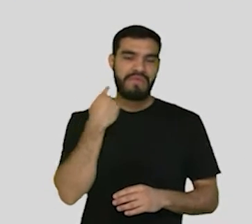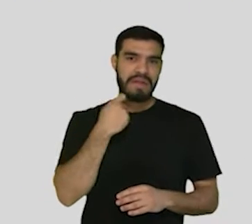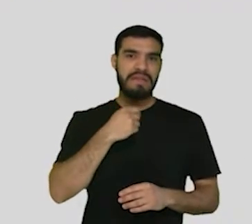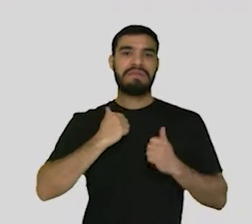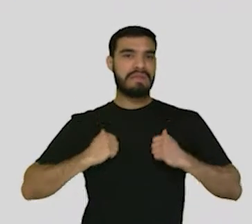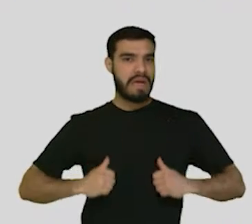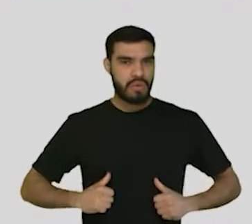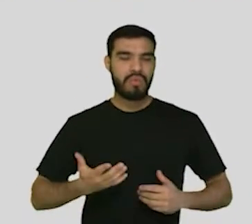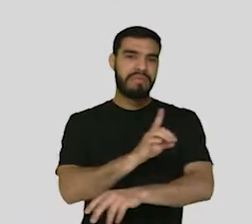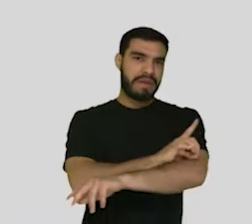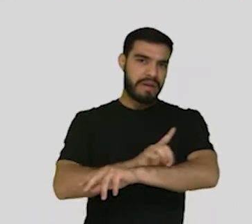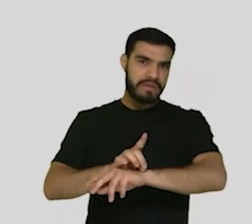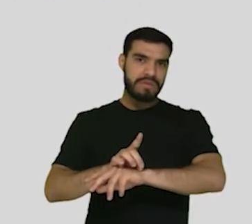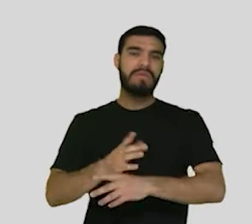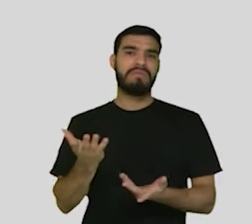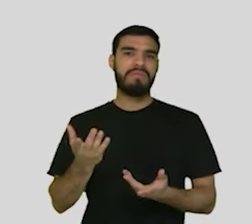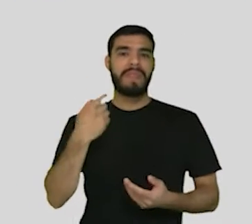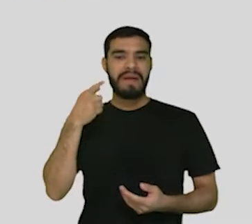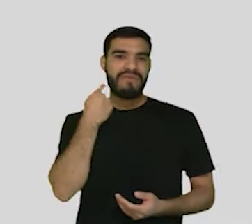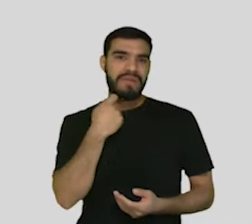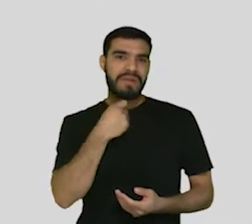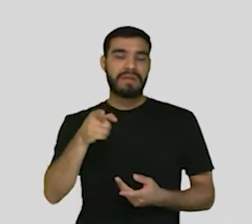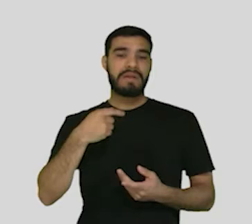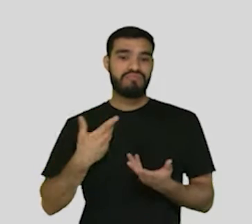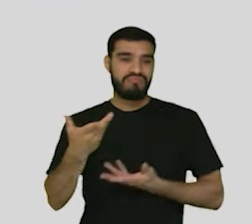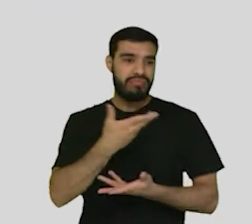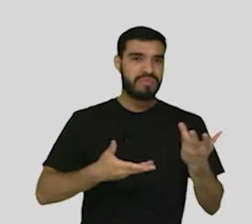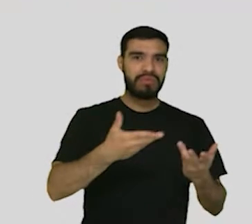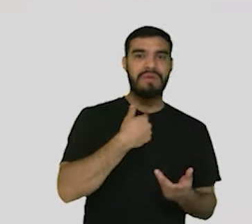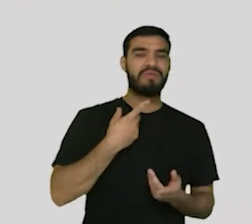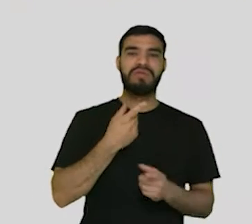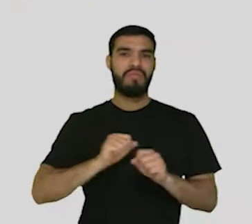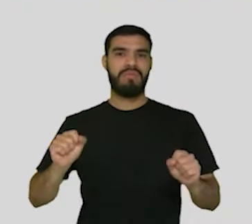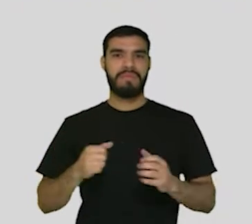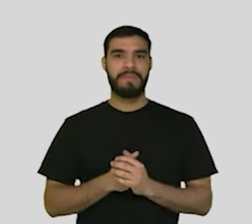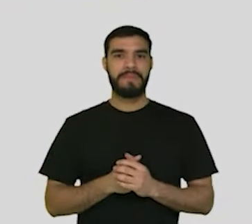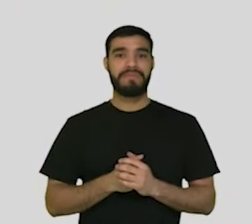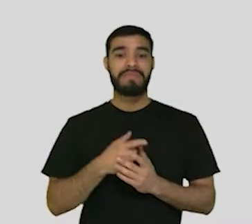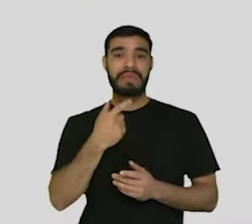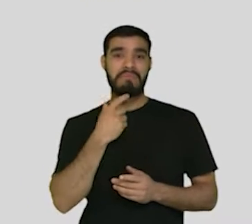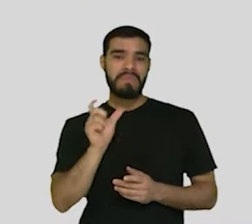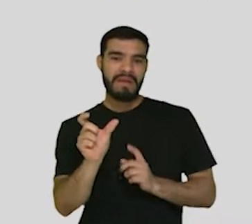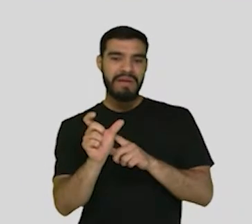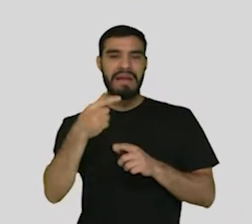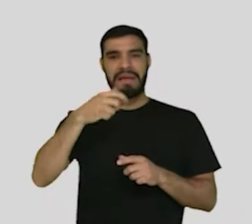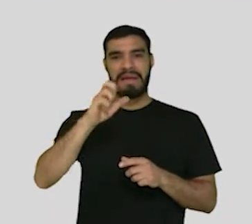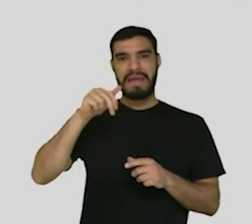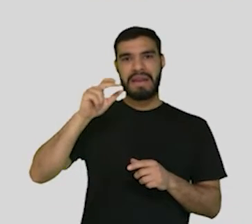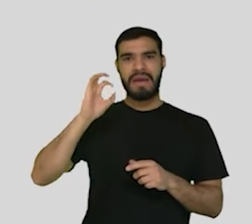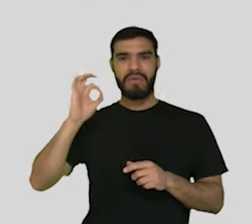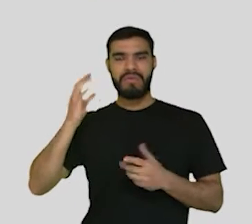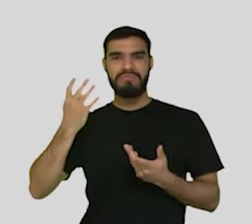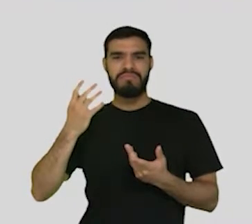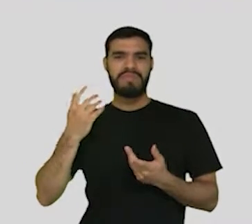ñañe pnu ayepa haga tu jeta ko amba e boi ñande derecho cuera oñemboke upepe boi